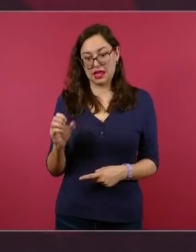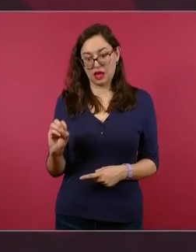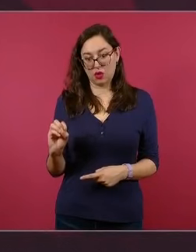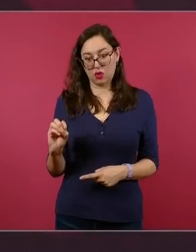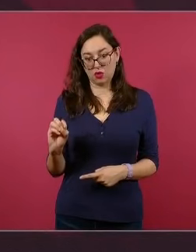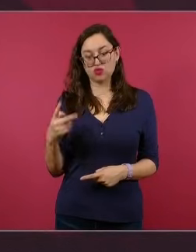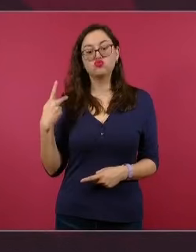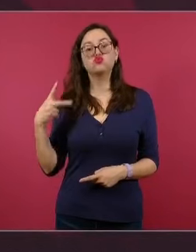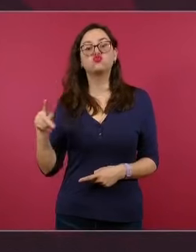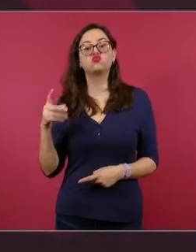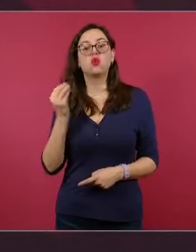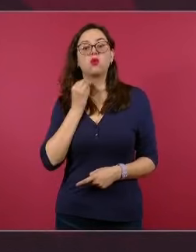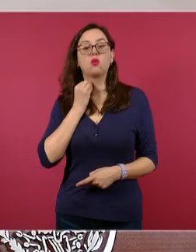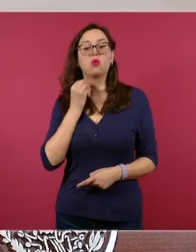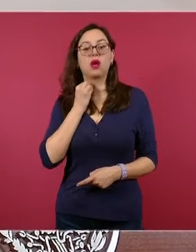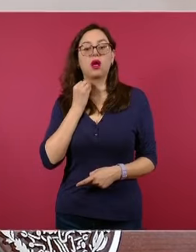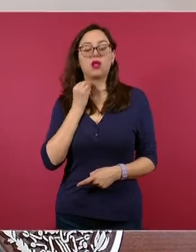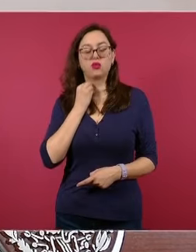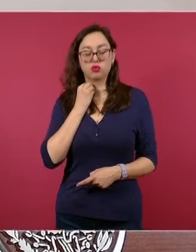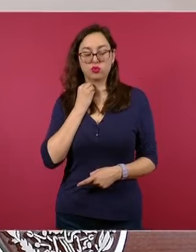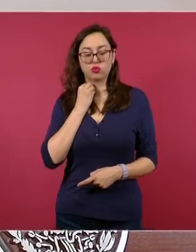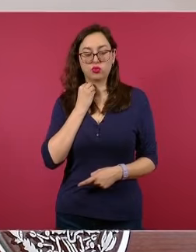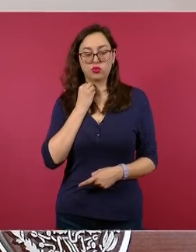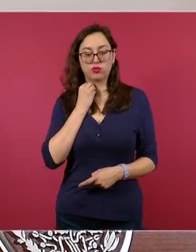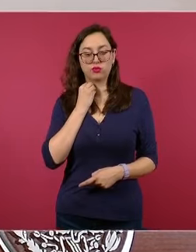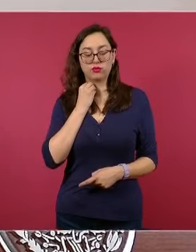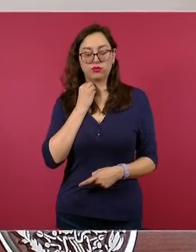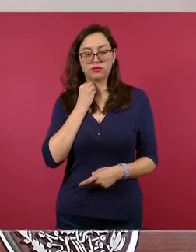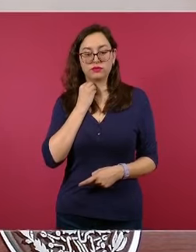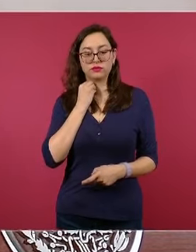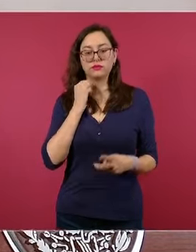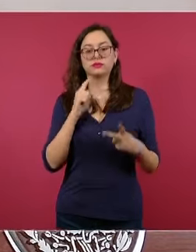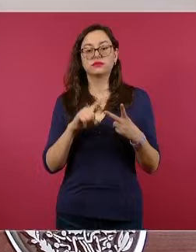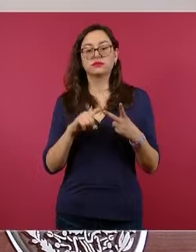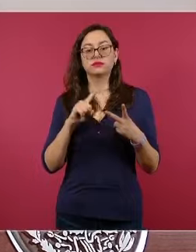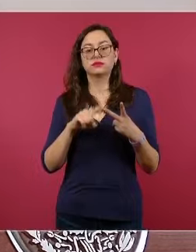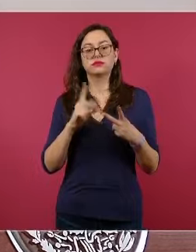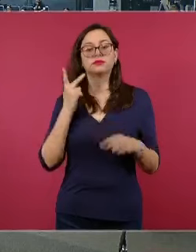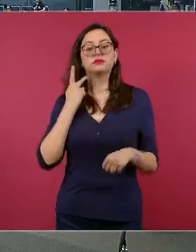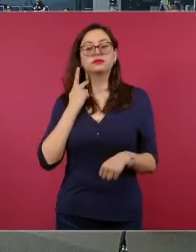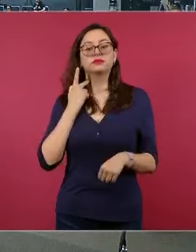su abogado y el que fue